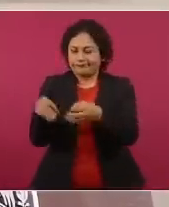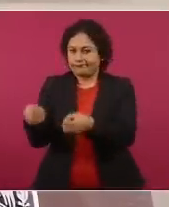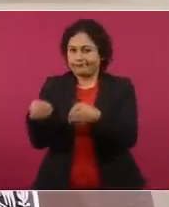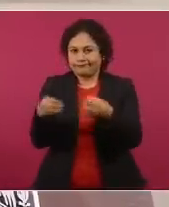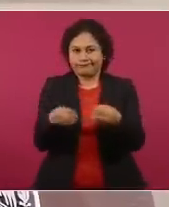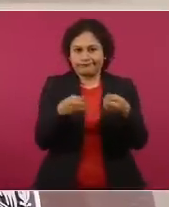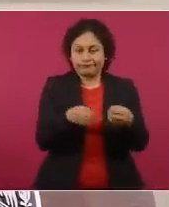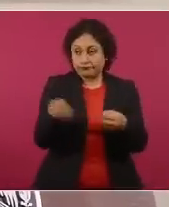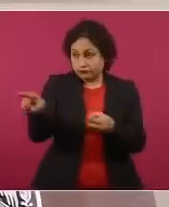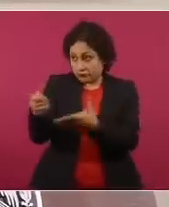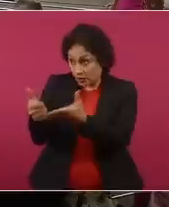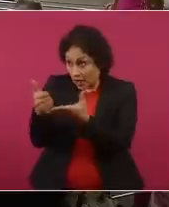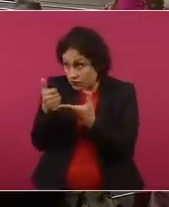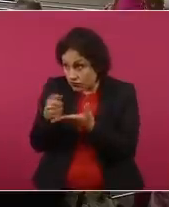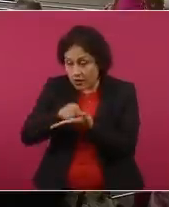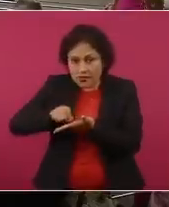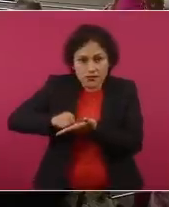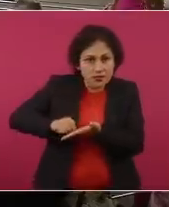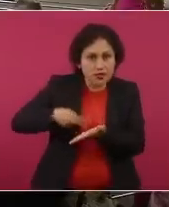ayudan, pues.